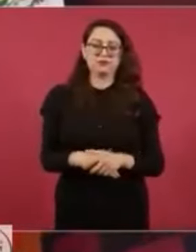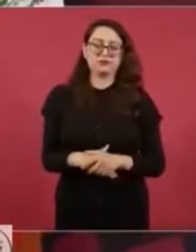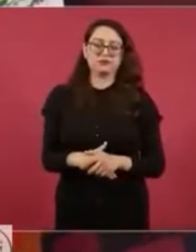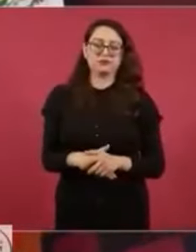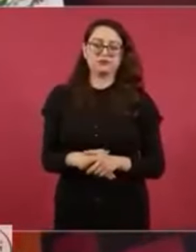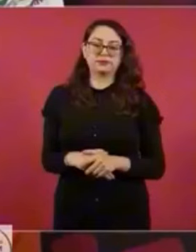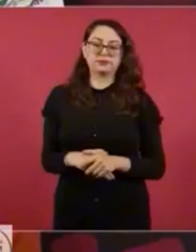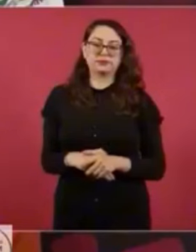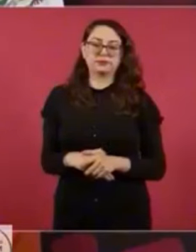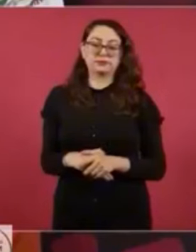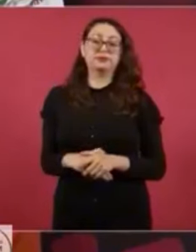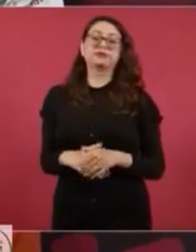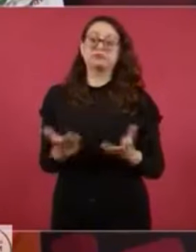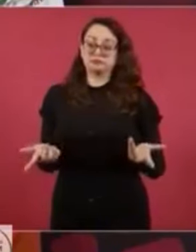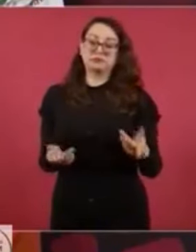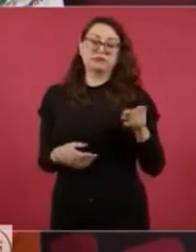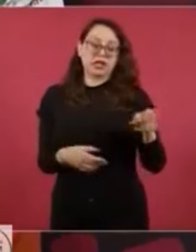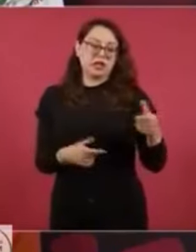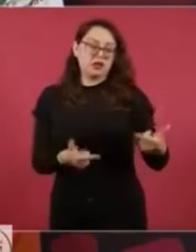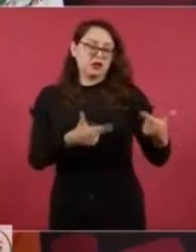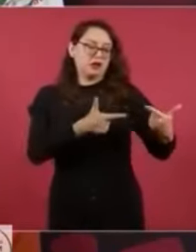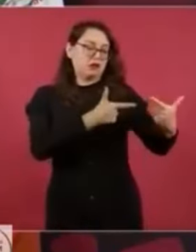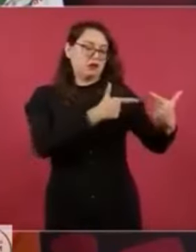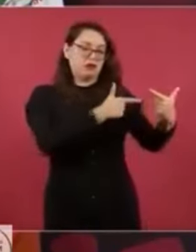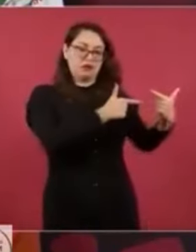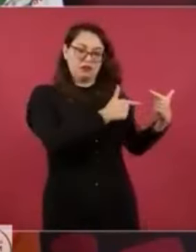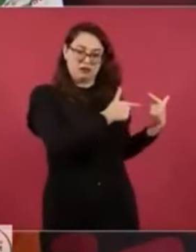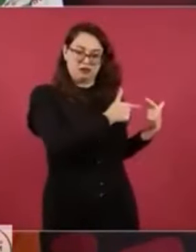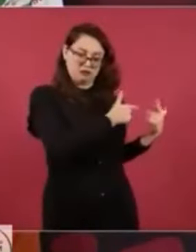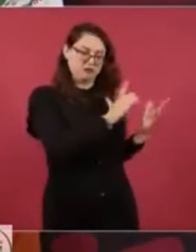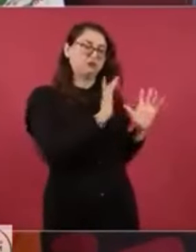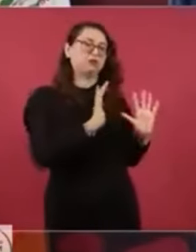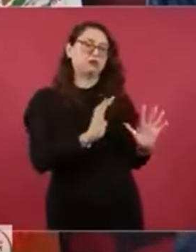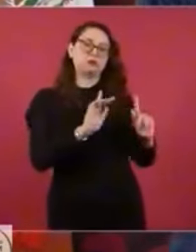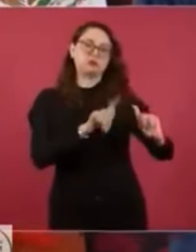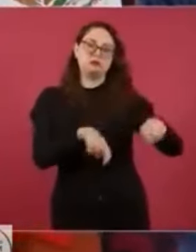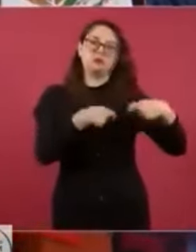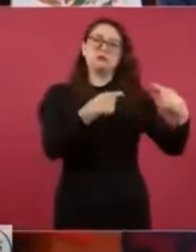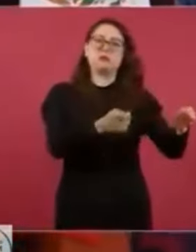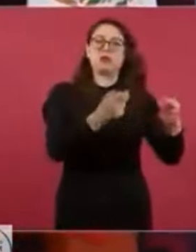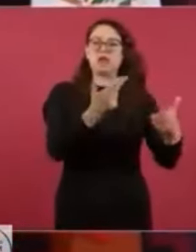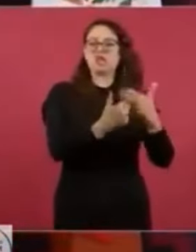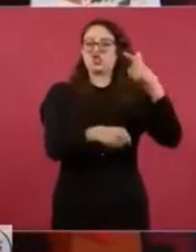apellidos sí por los apellidos ascendencia por la ascendencia Sí